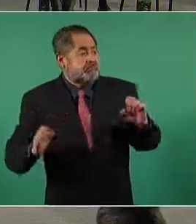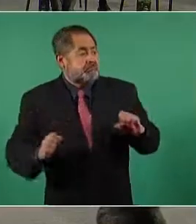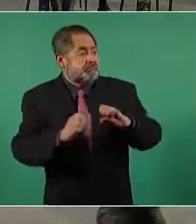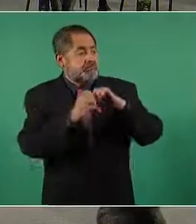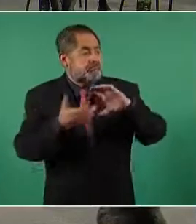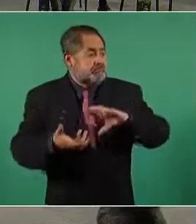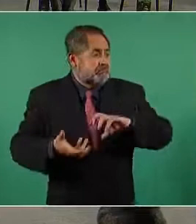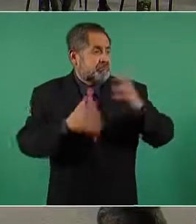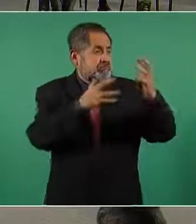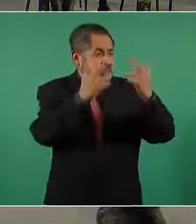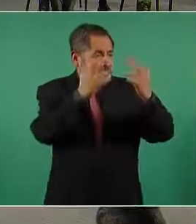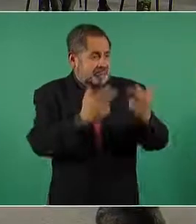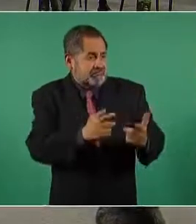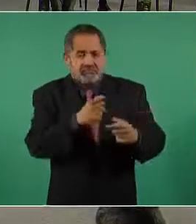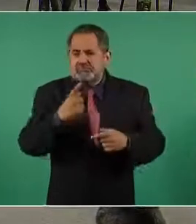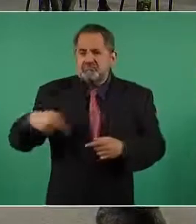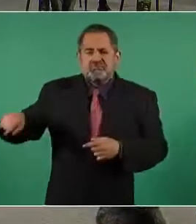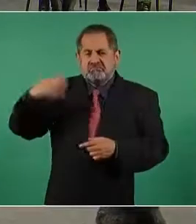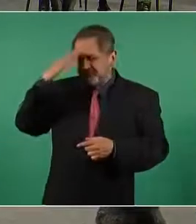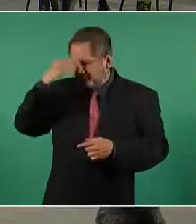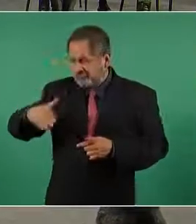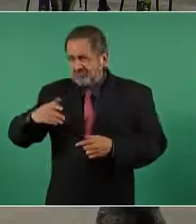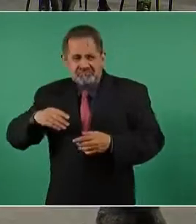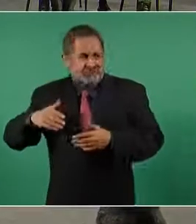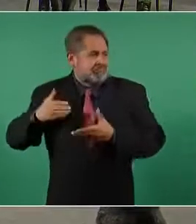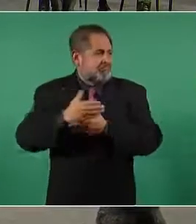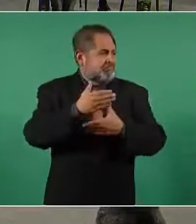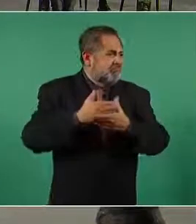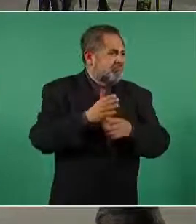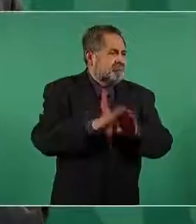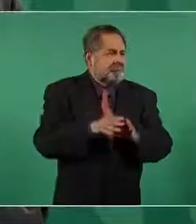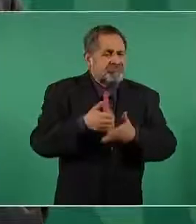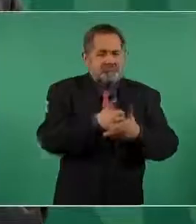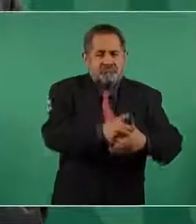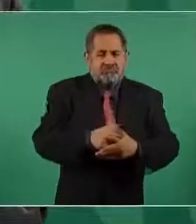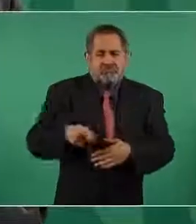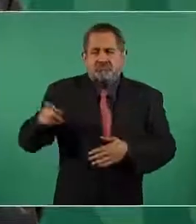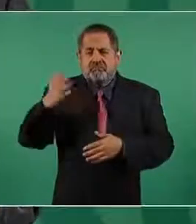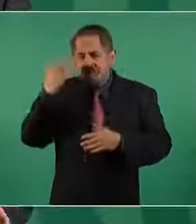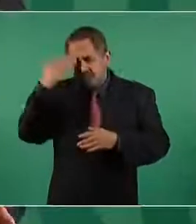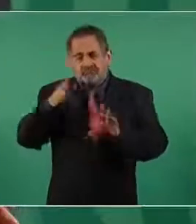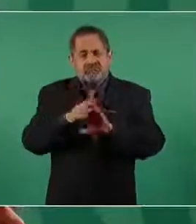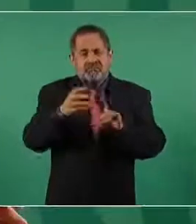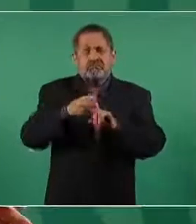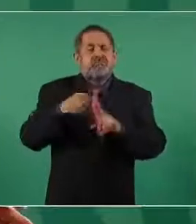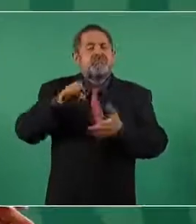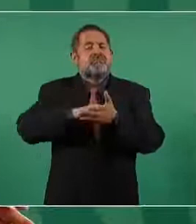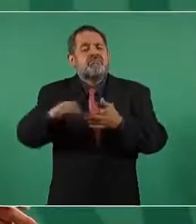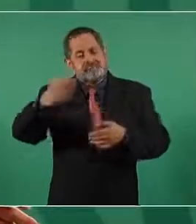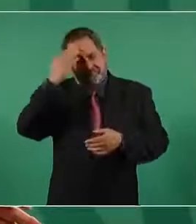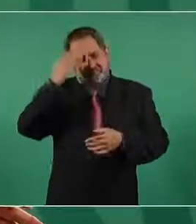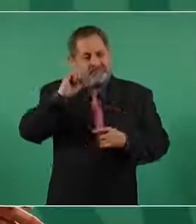la logística para distribuir vacunas ¿Cómo